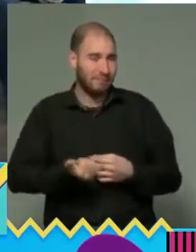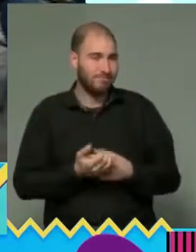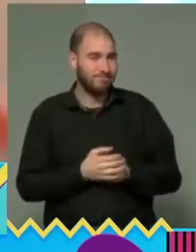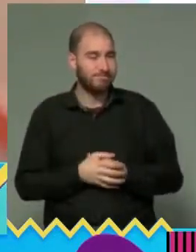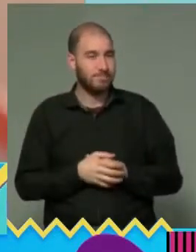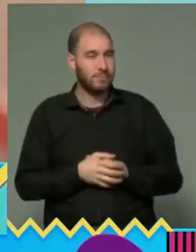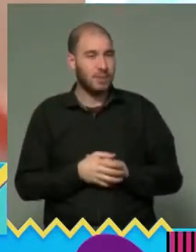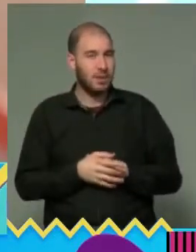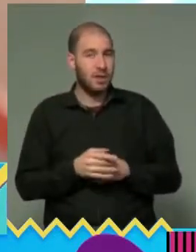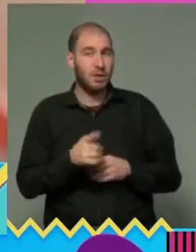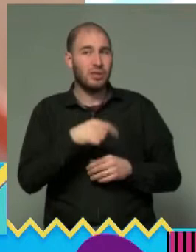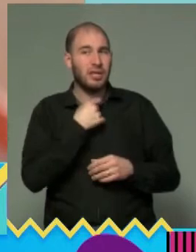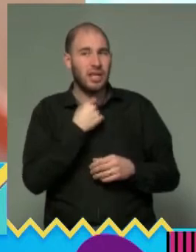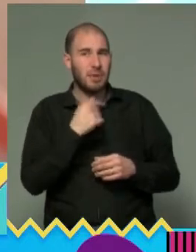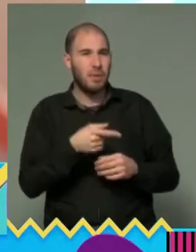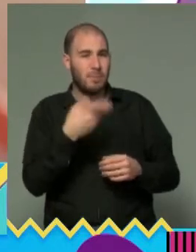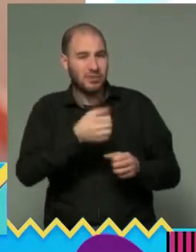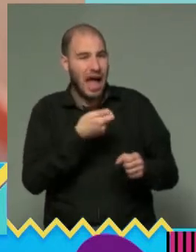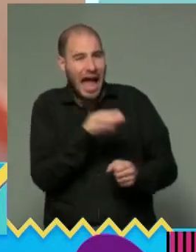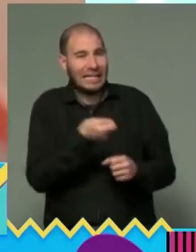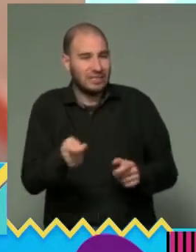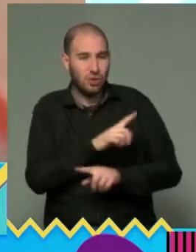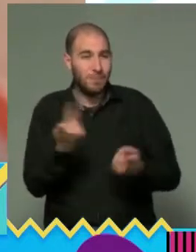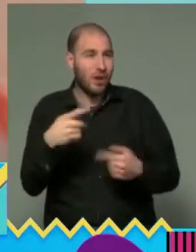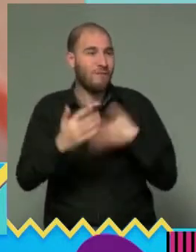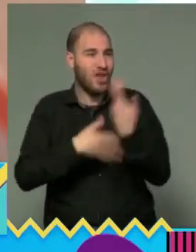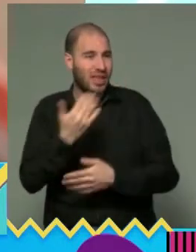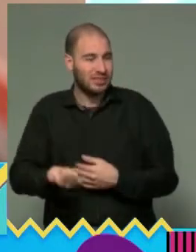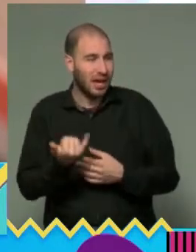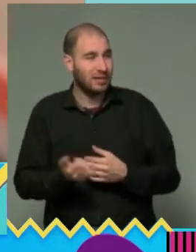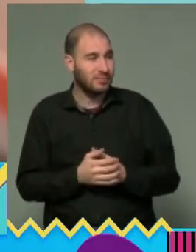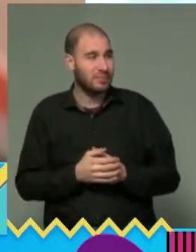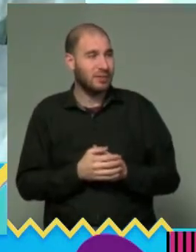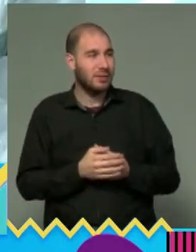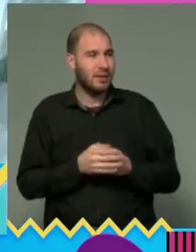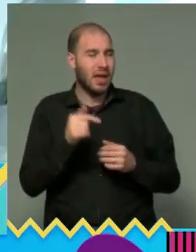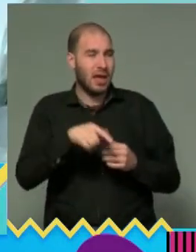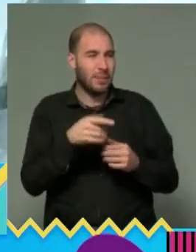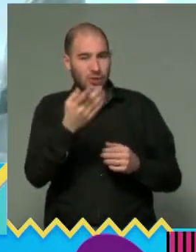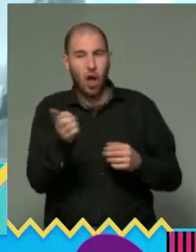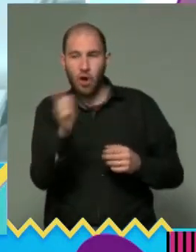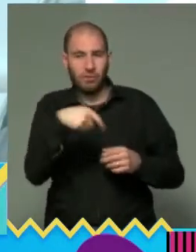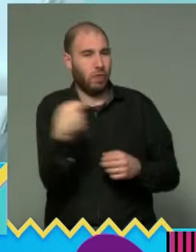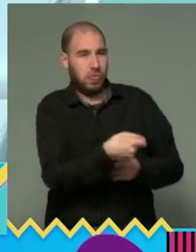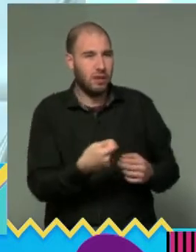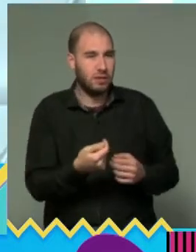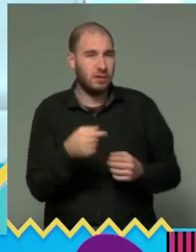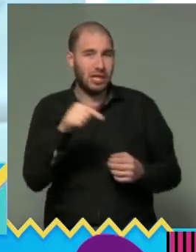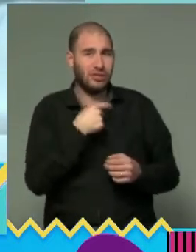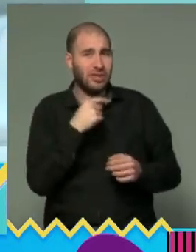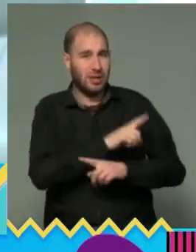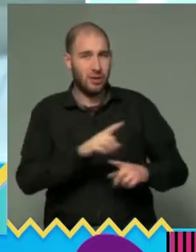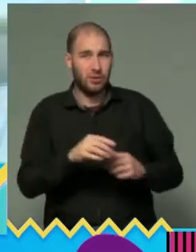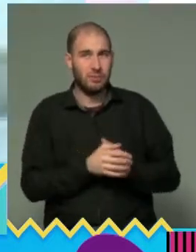ver, desearíamos que no se asesinara gente, pero hay hechos de violencia y hay un fulano que viene y mata a otro, y esto no es